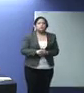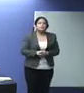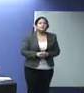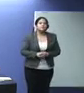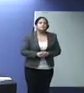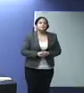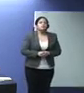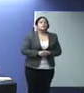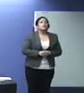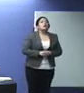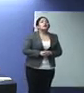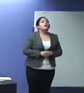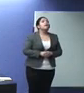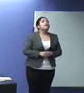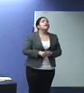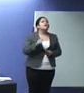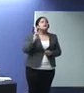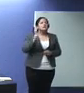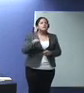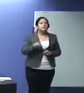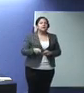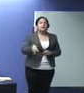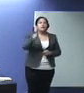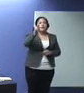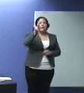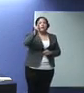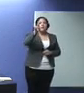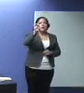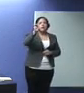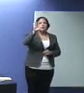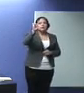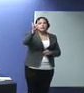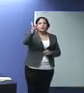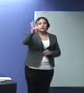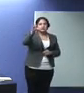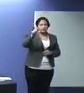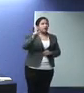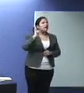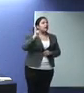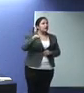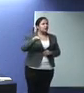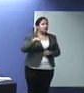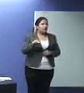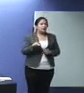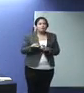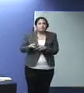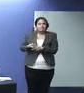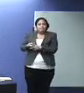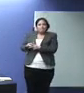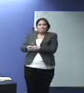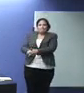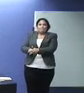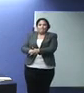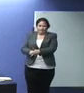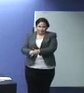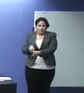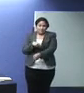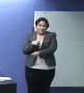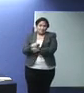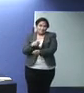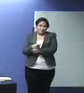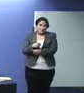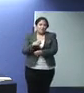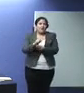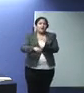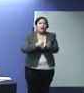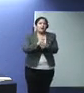el modelo de prescindencia es el que se denomina como tradicional o el más antiguo, y aquí lo relevante en este modelo es que